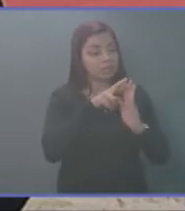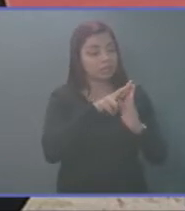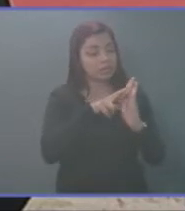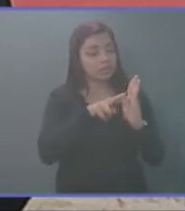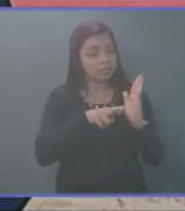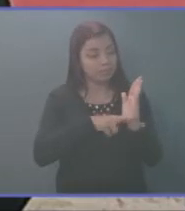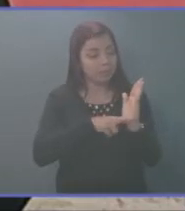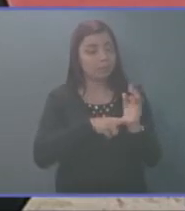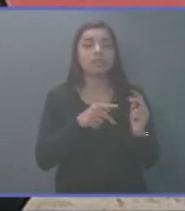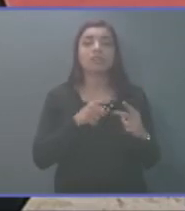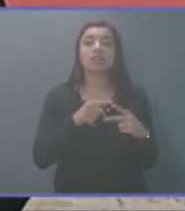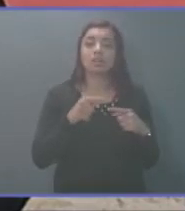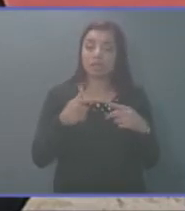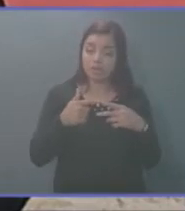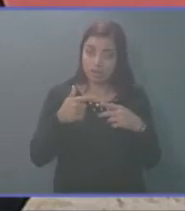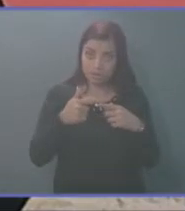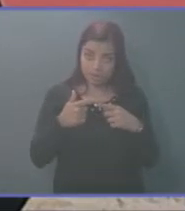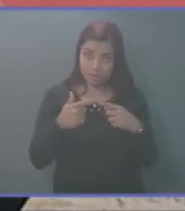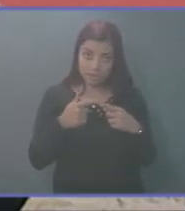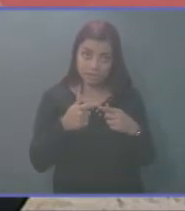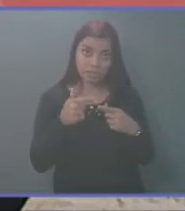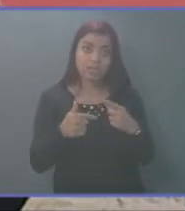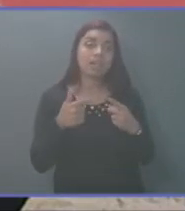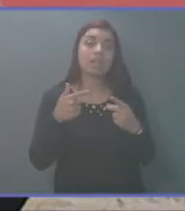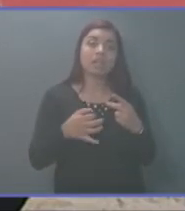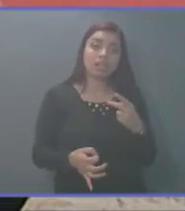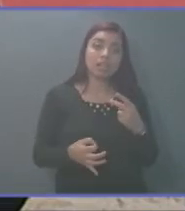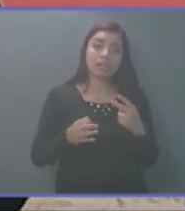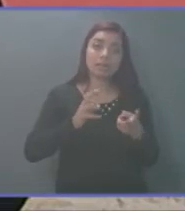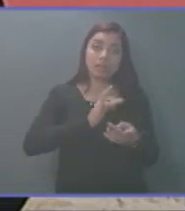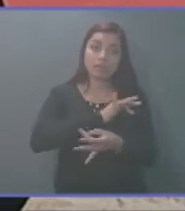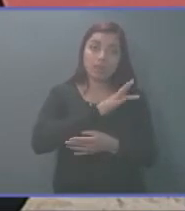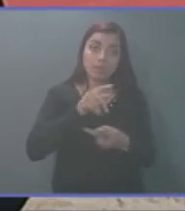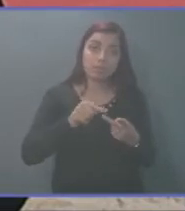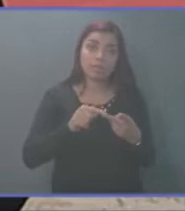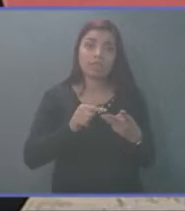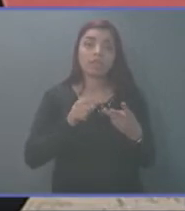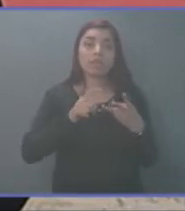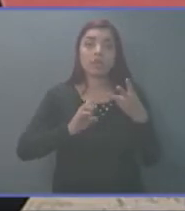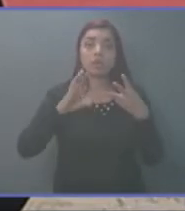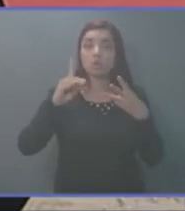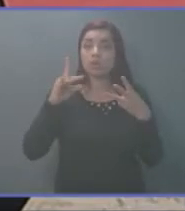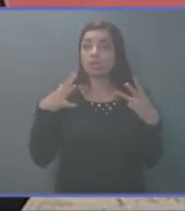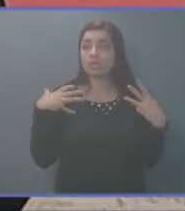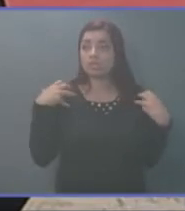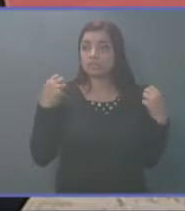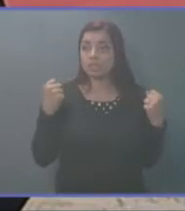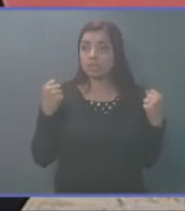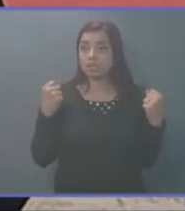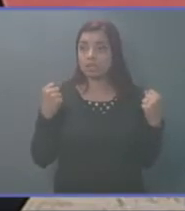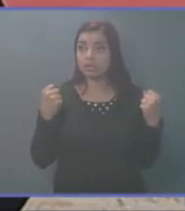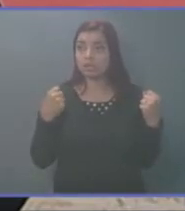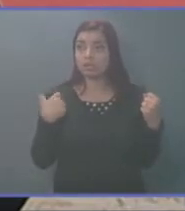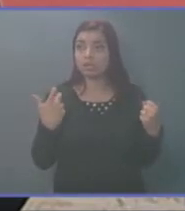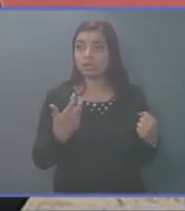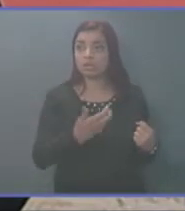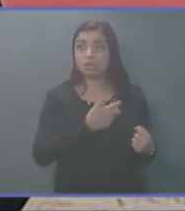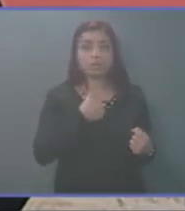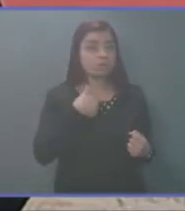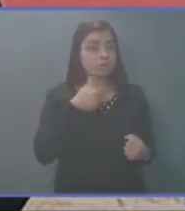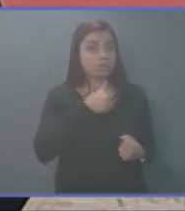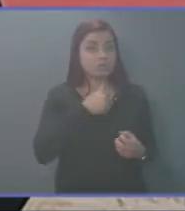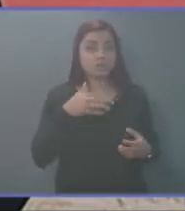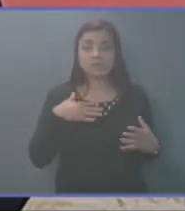Ley Especial de Medio Ambiente y el Código de Salud. Nosotros no hacemos, no